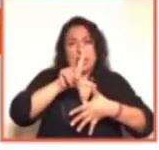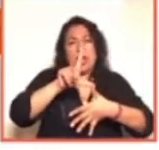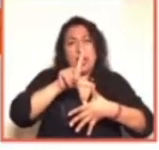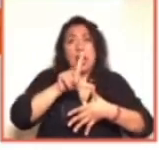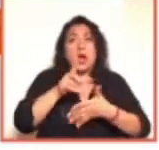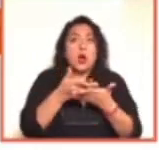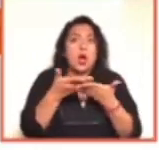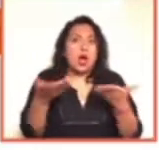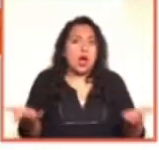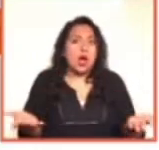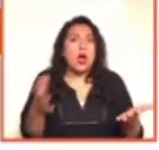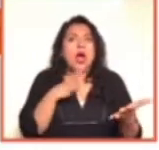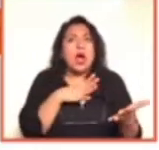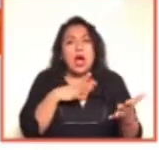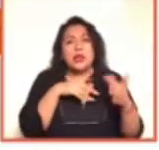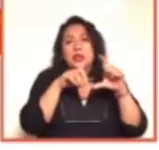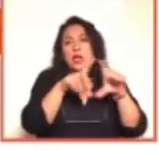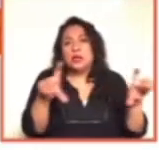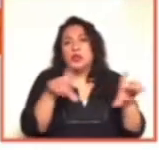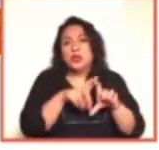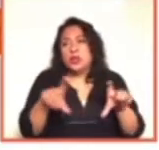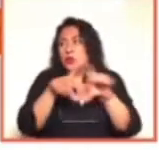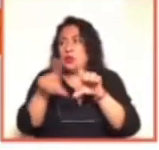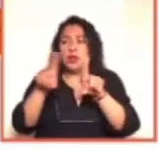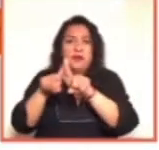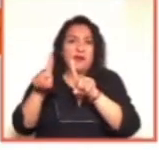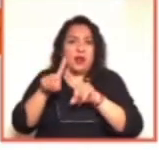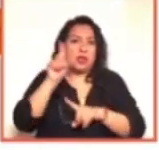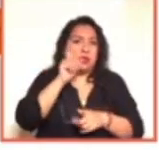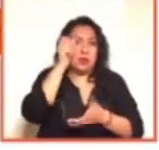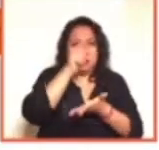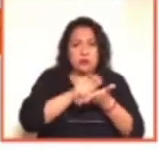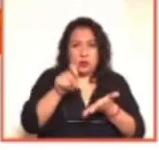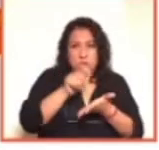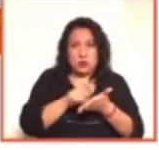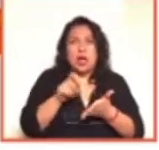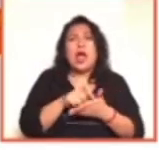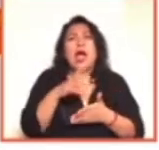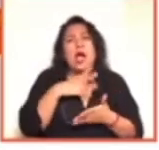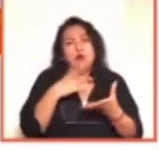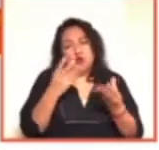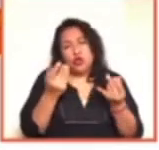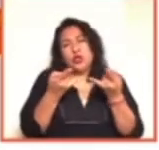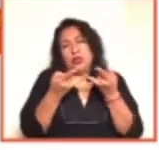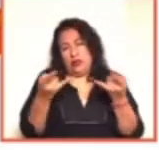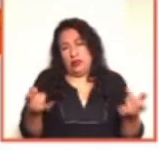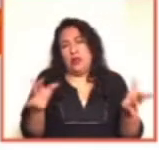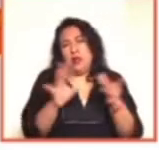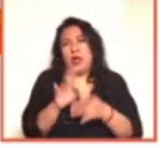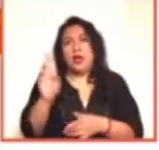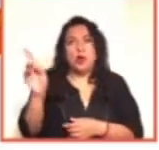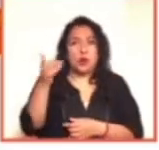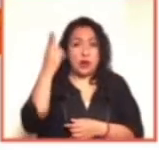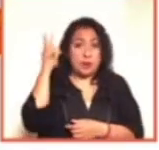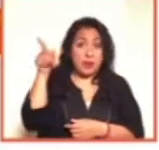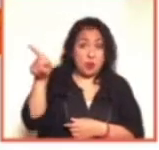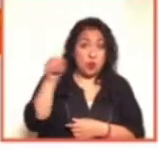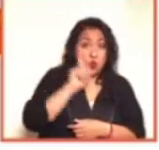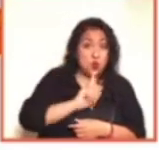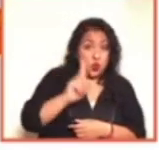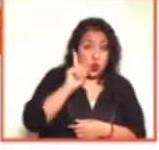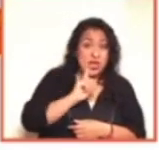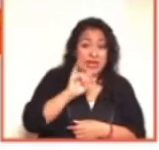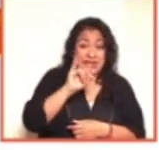han publicado textos de distintas autoras, apenas está haciendo, hemos hablado mucho de esta serie en la UNAM, pero pues ella fue